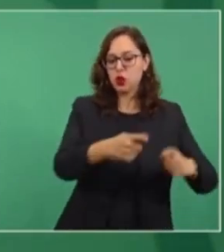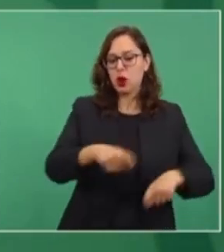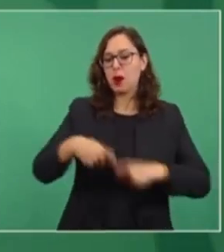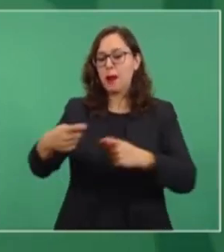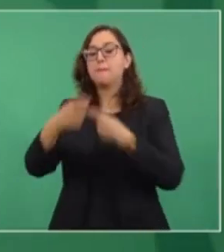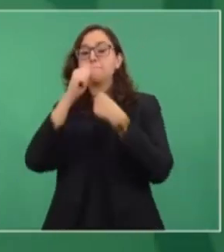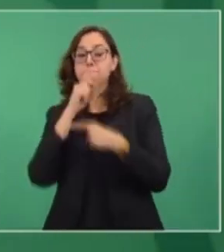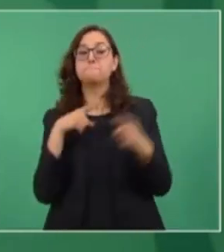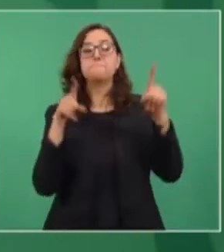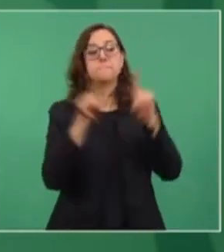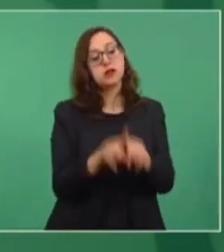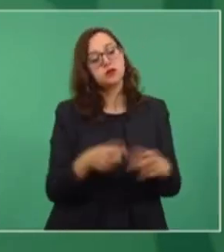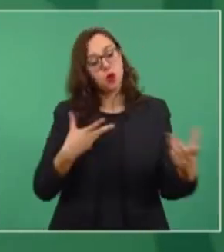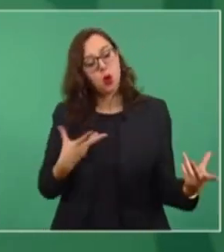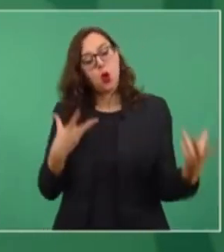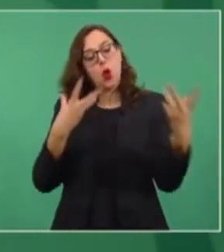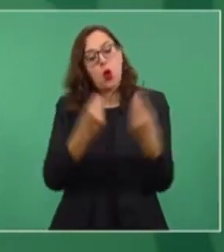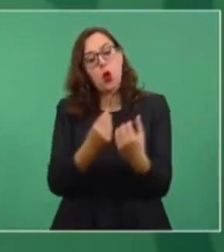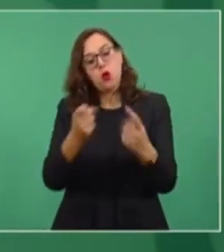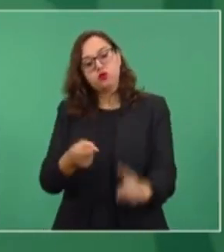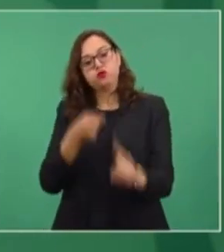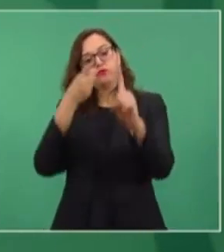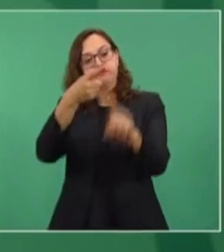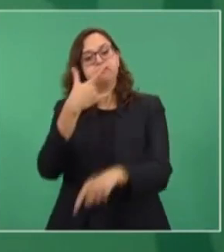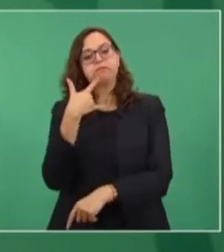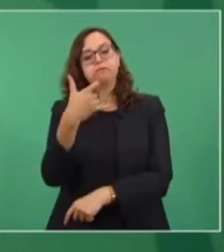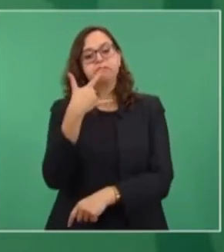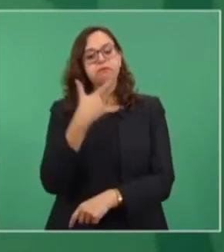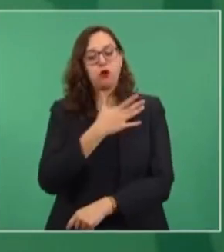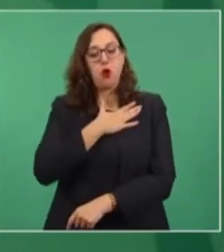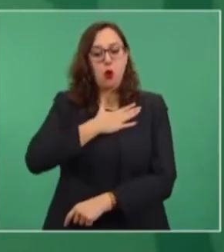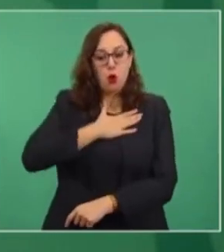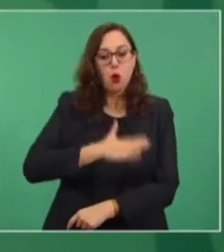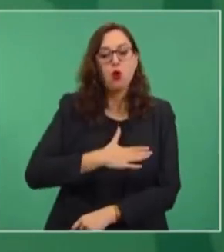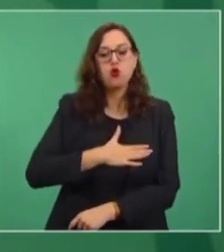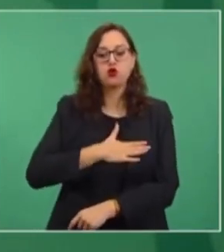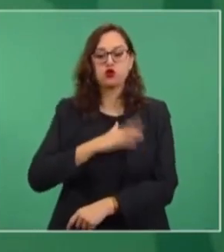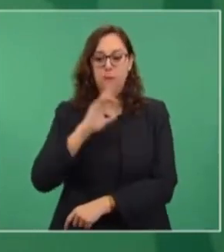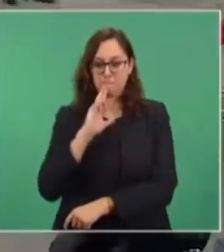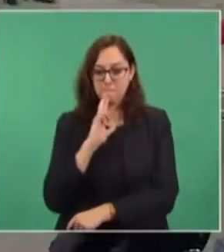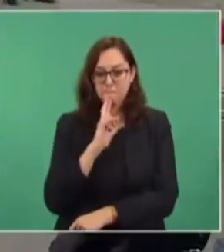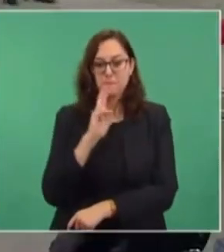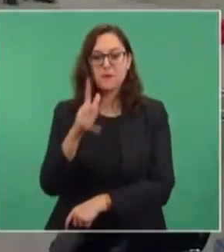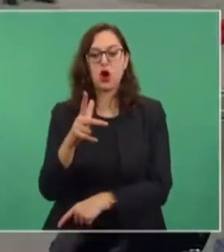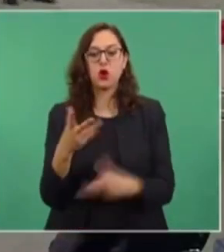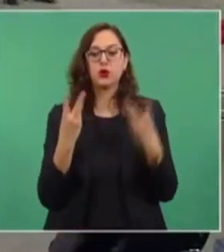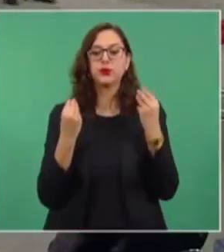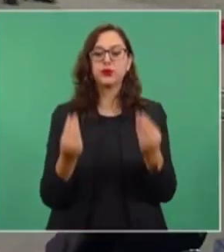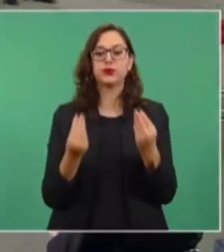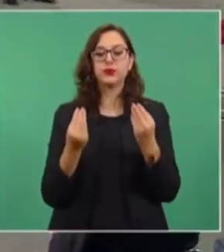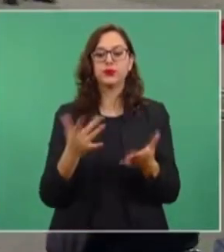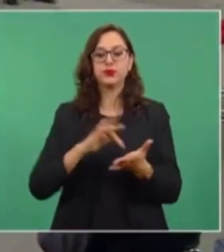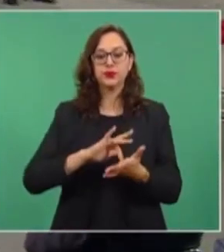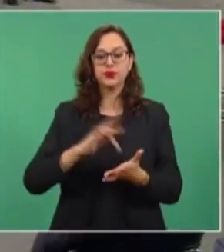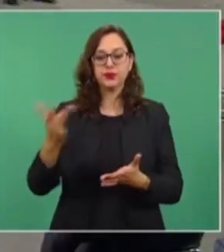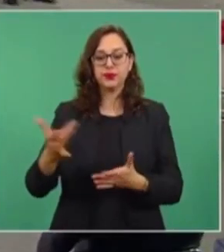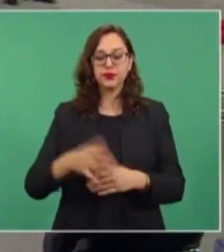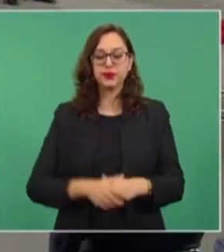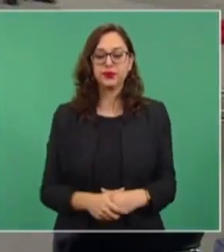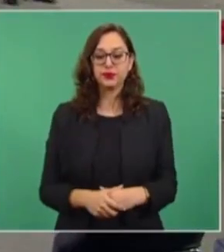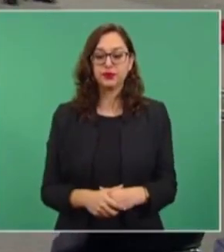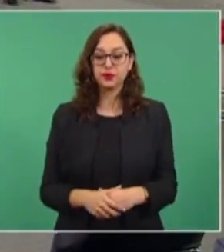experiencia para que todos juntos luchemos por un México más justo y por un México mejor. Muchísimas gracias.